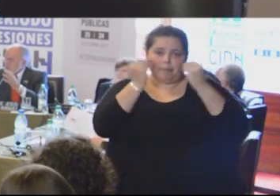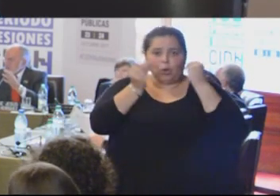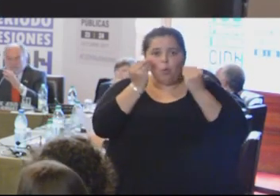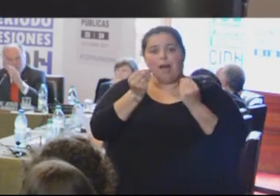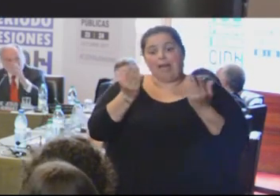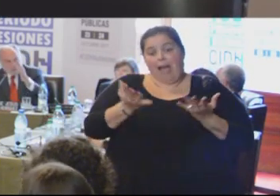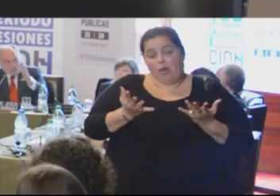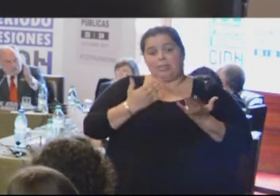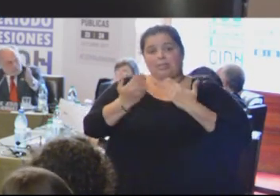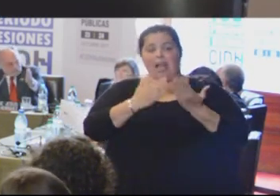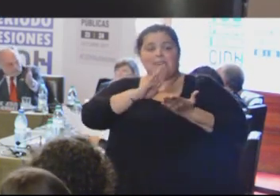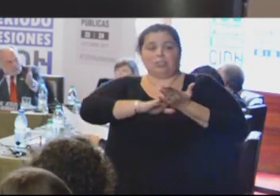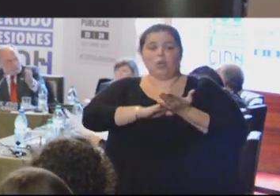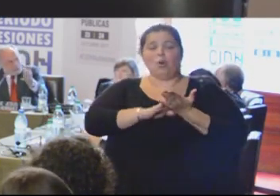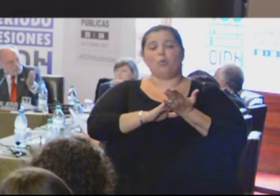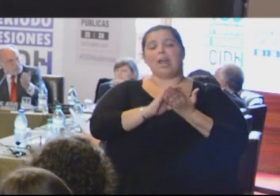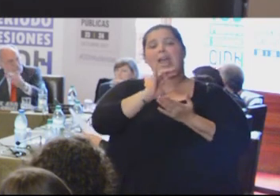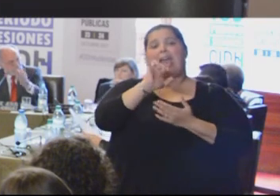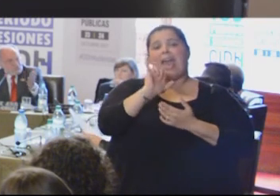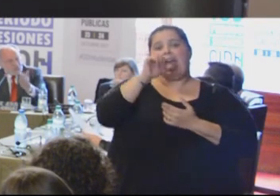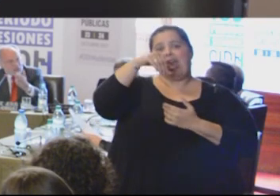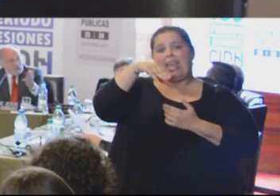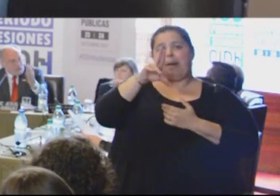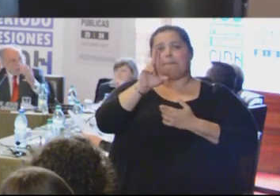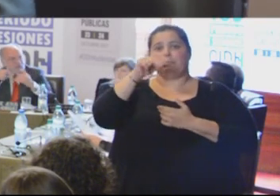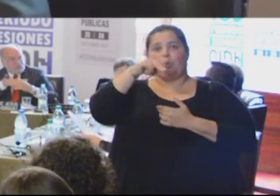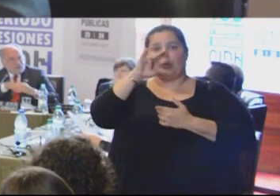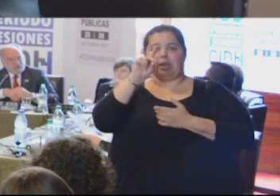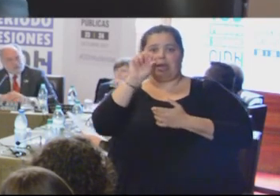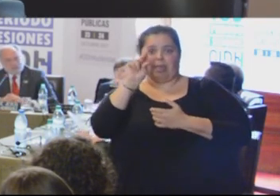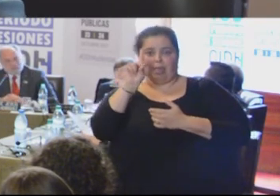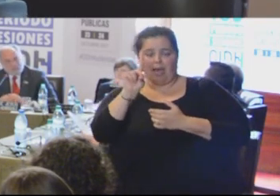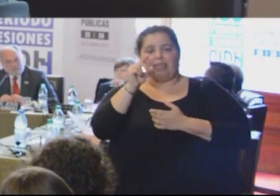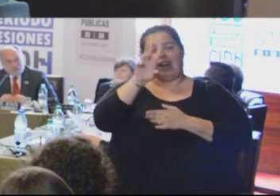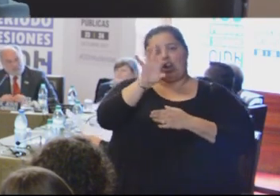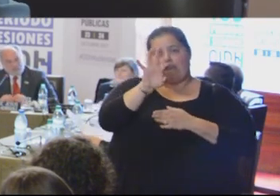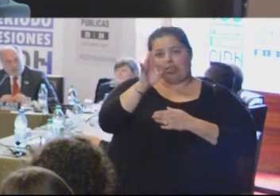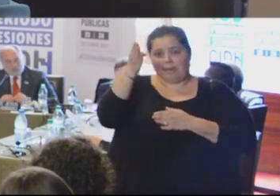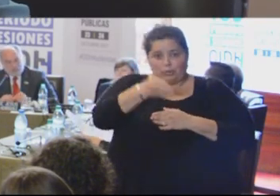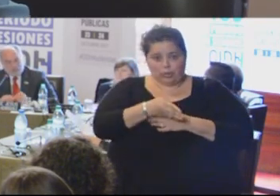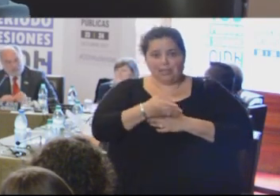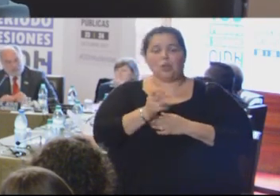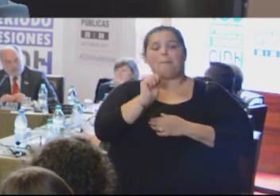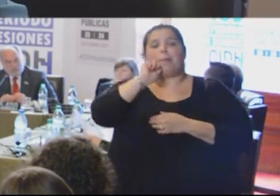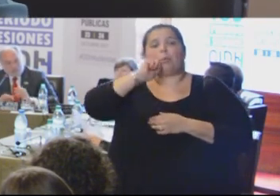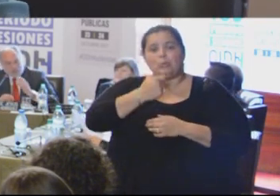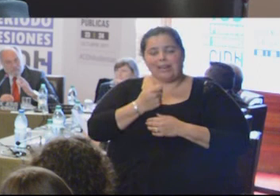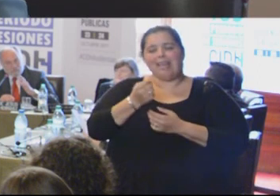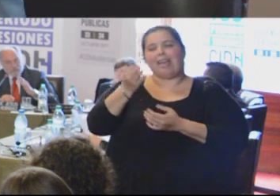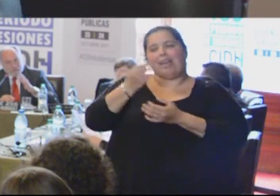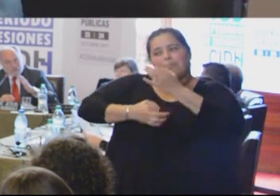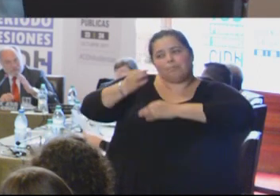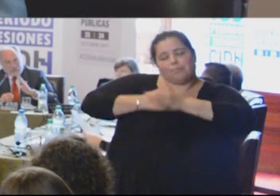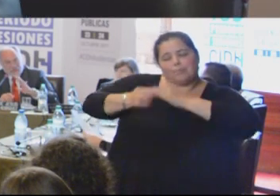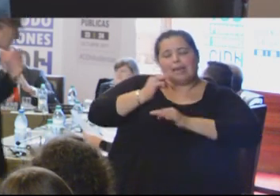90 por ciento que se pudieran de manera específica y proporcionar información